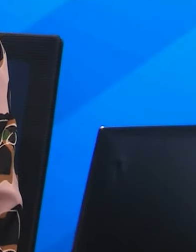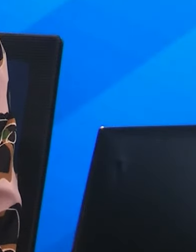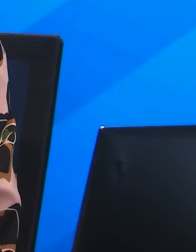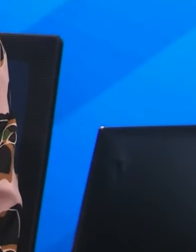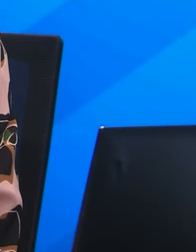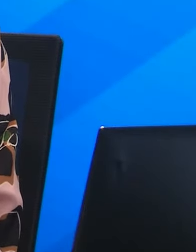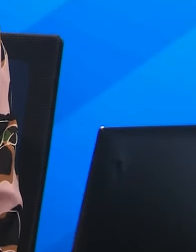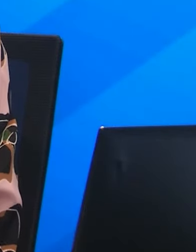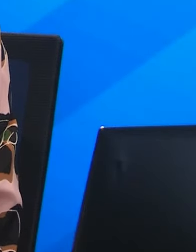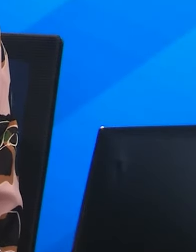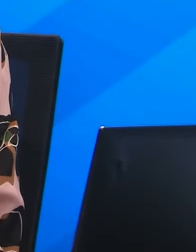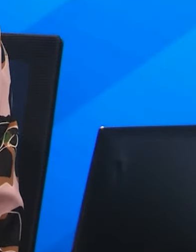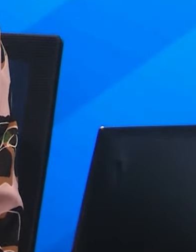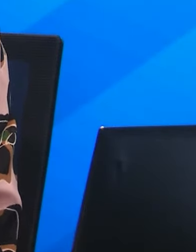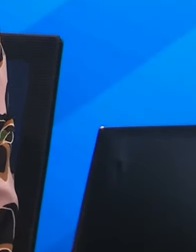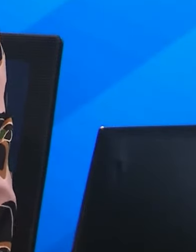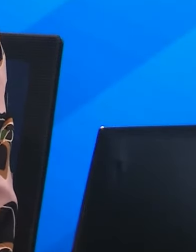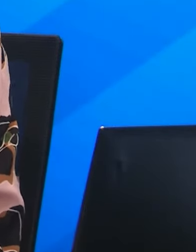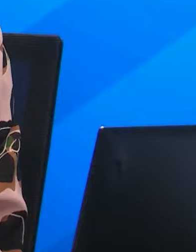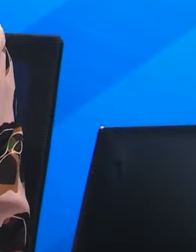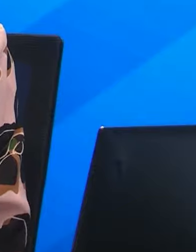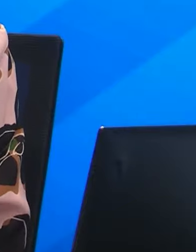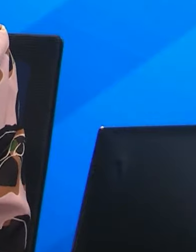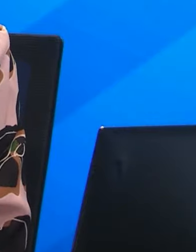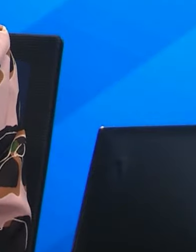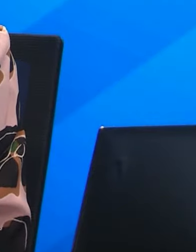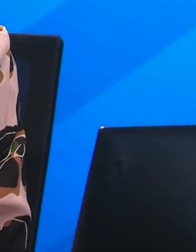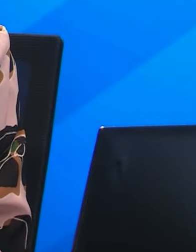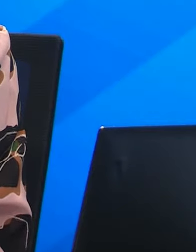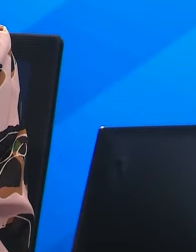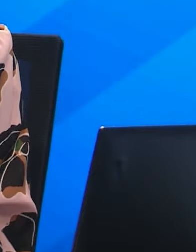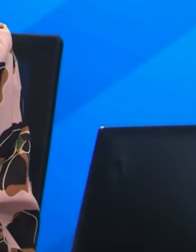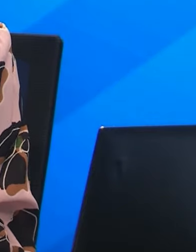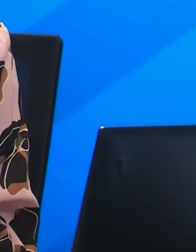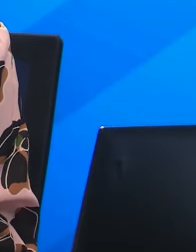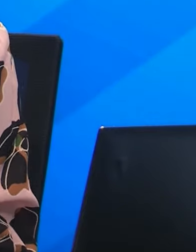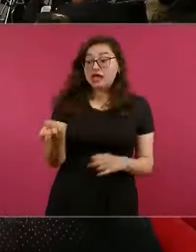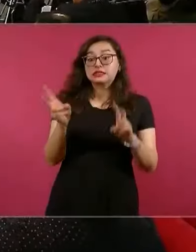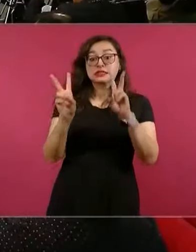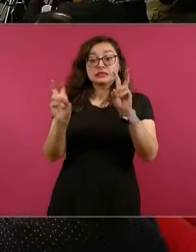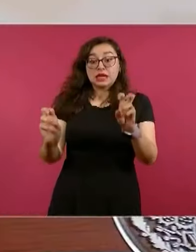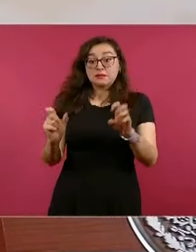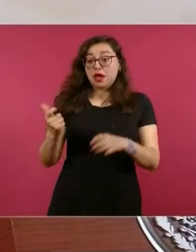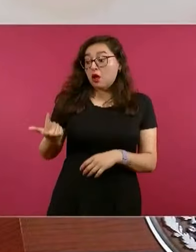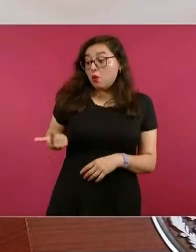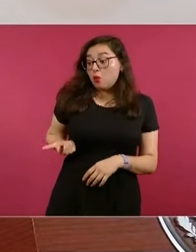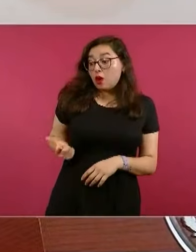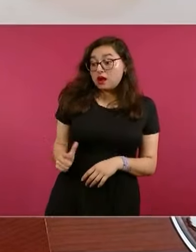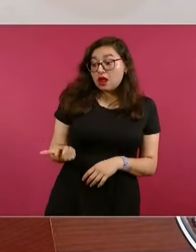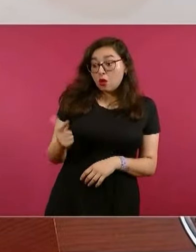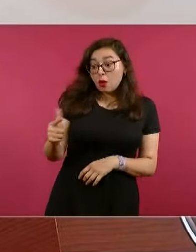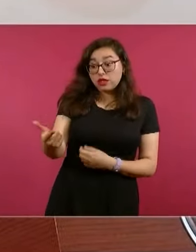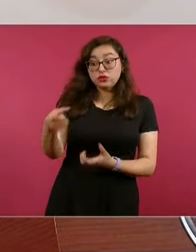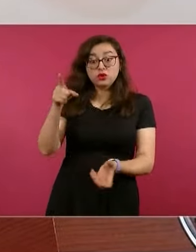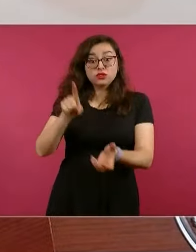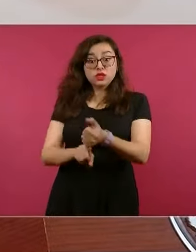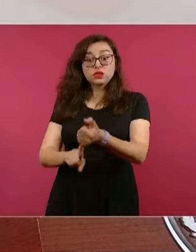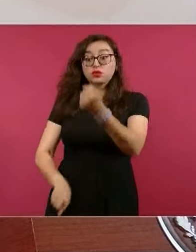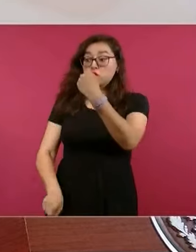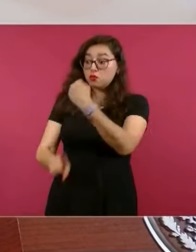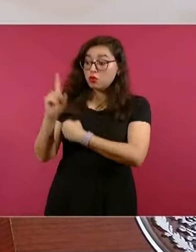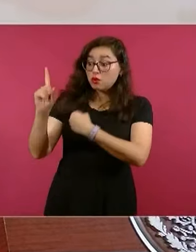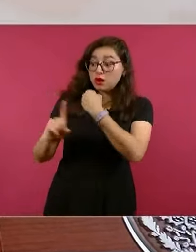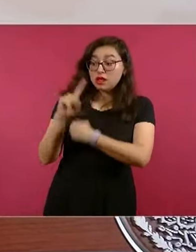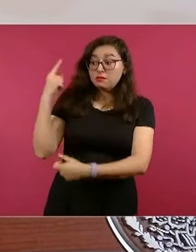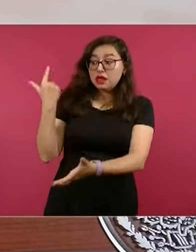fue propaganda, un montaje. Lo dijo ahorita en la conferencia matutina. ¿Tiene alguna actualización del informe, de algún informe que le